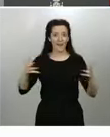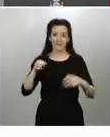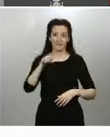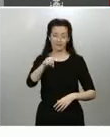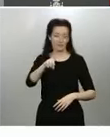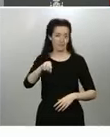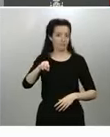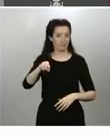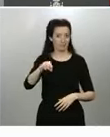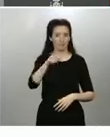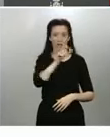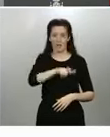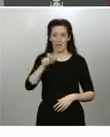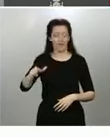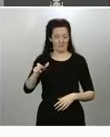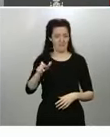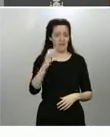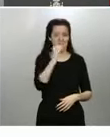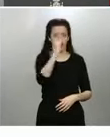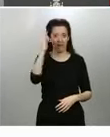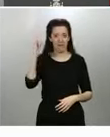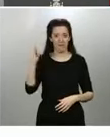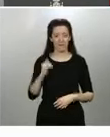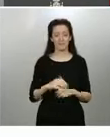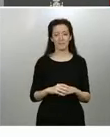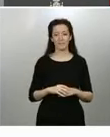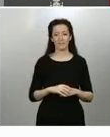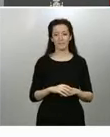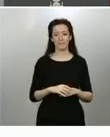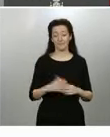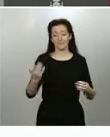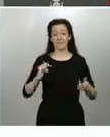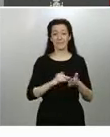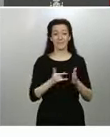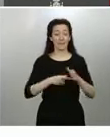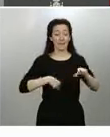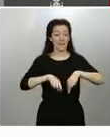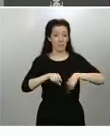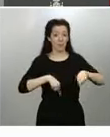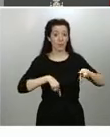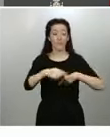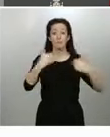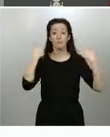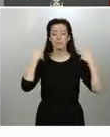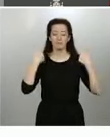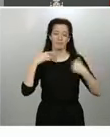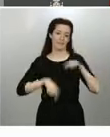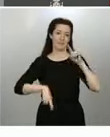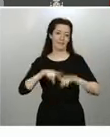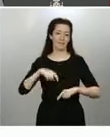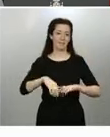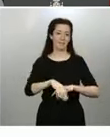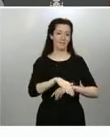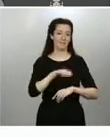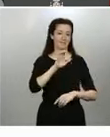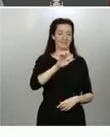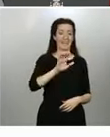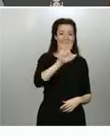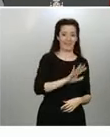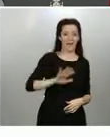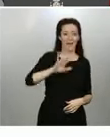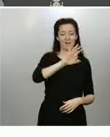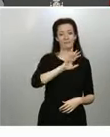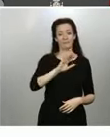transporte masivos de competencia estatal autonómica y municipal y donde debemos centrar esfuerzos para